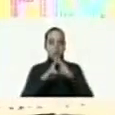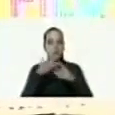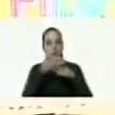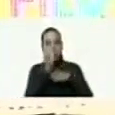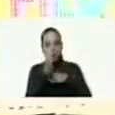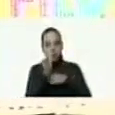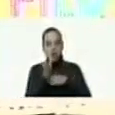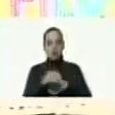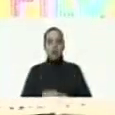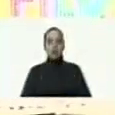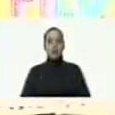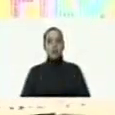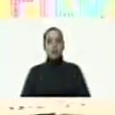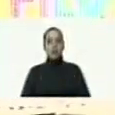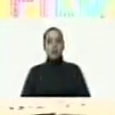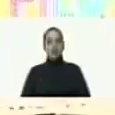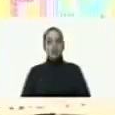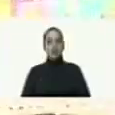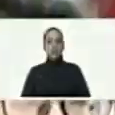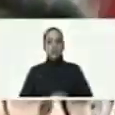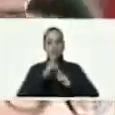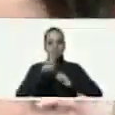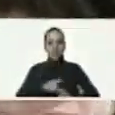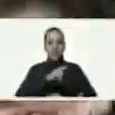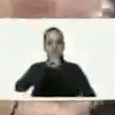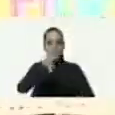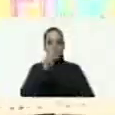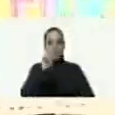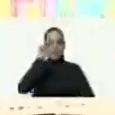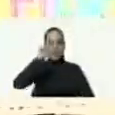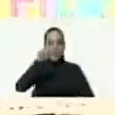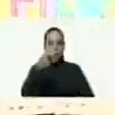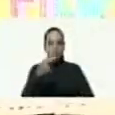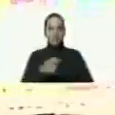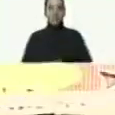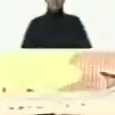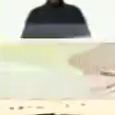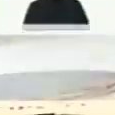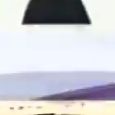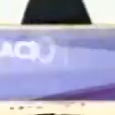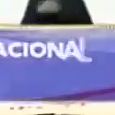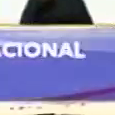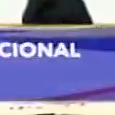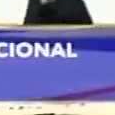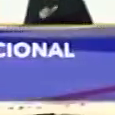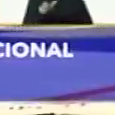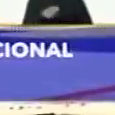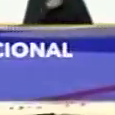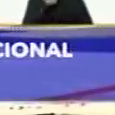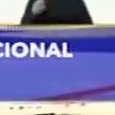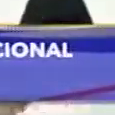igualmente a Yang Qian. Un saludo.